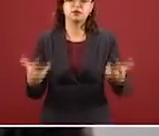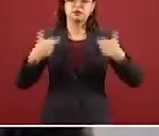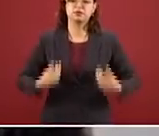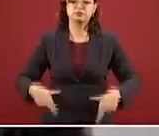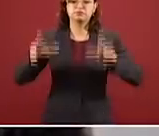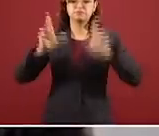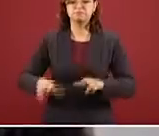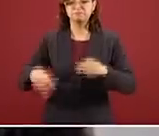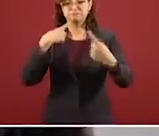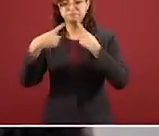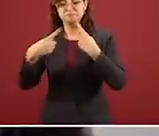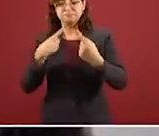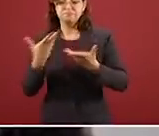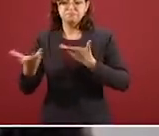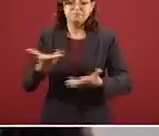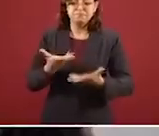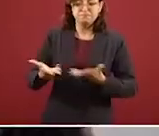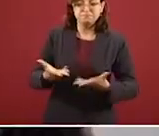representación diplomática.